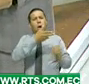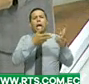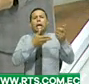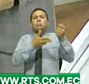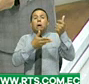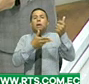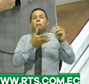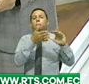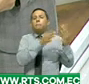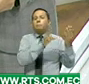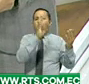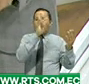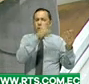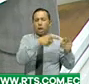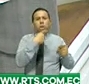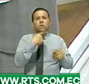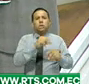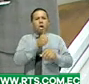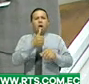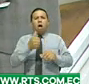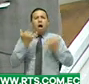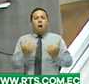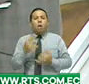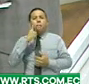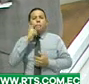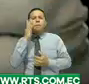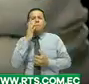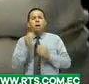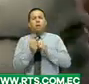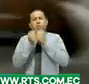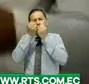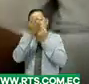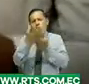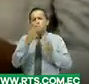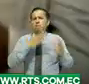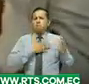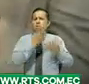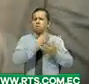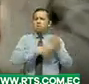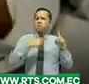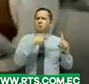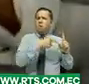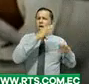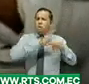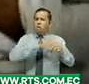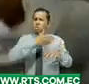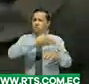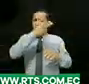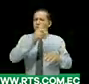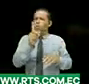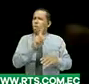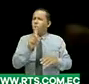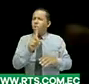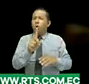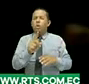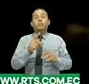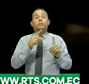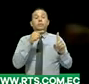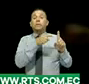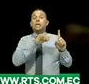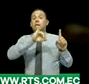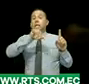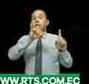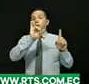que su hijo es inocente. Los detalles en la siguiente nota. Los padres de Jimmy P., acusado de intento de femicidio